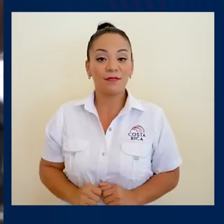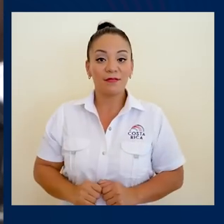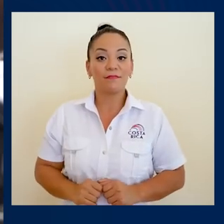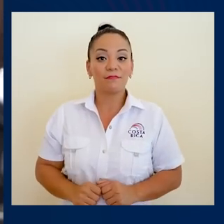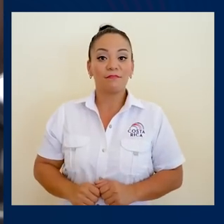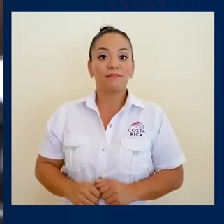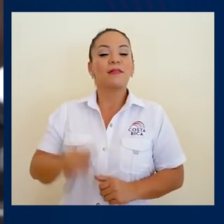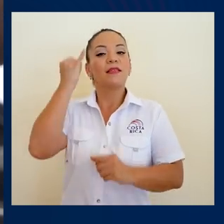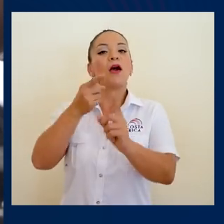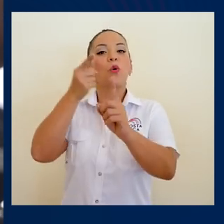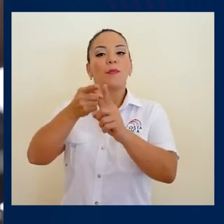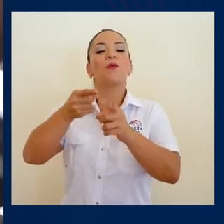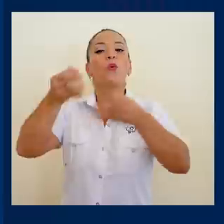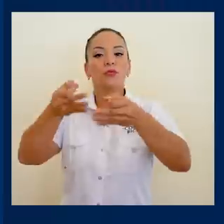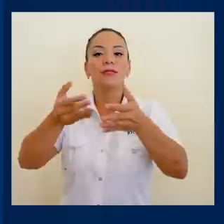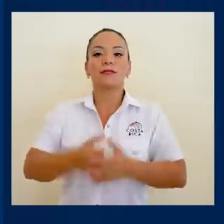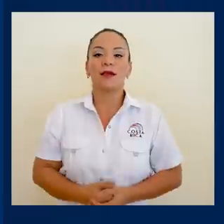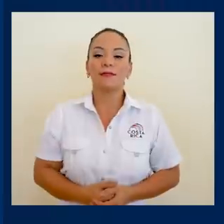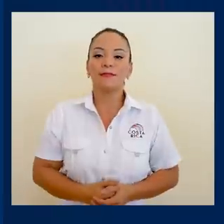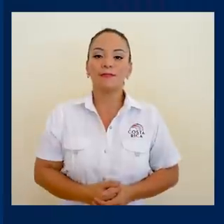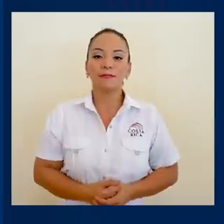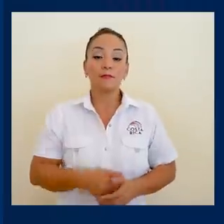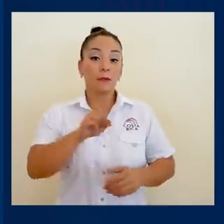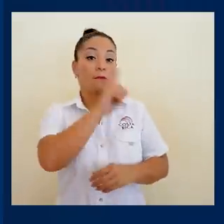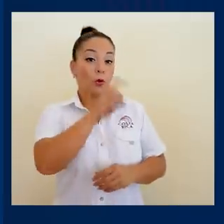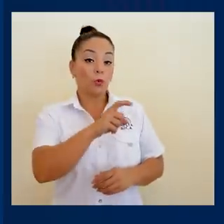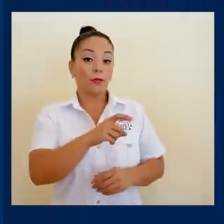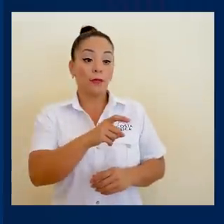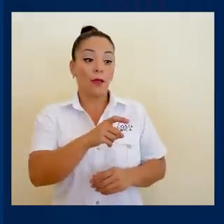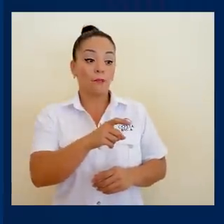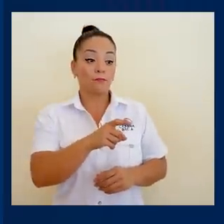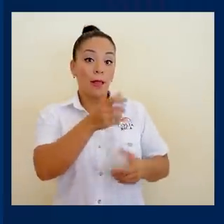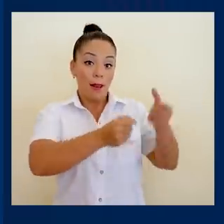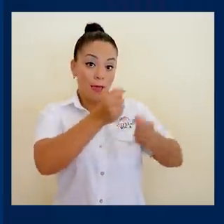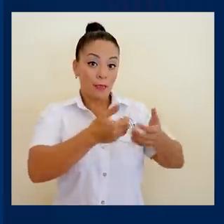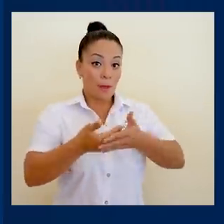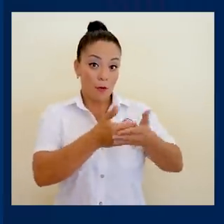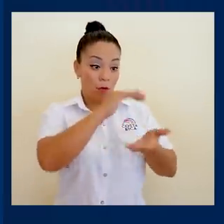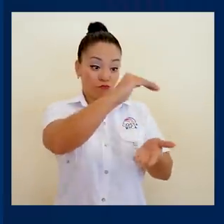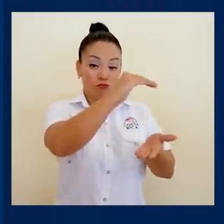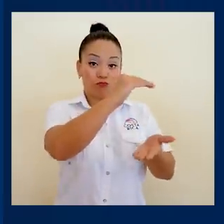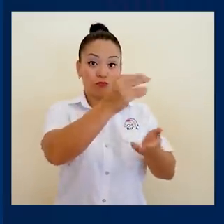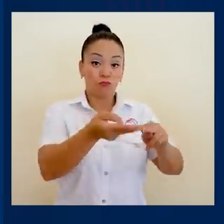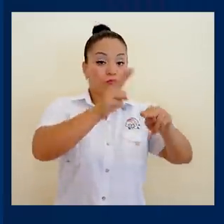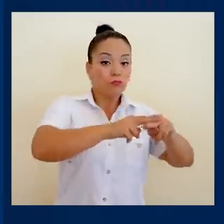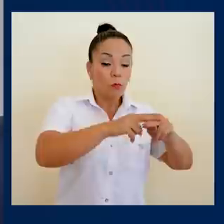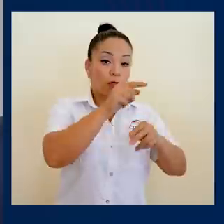trata de justicia. ¿La fórmula de leche para bebés será gravada con la